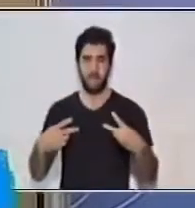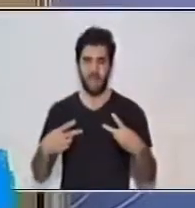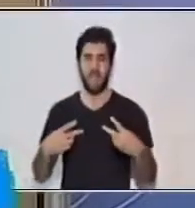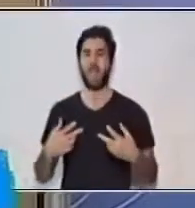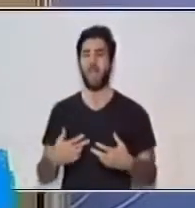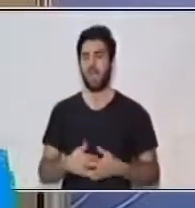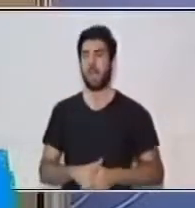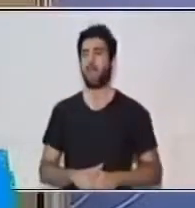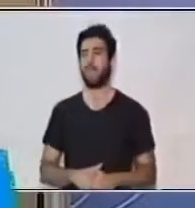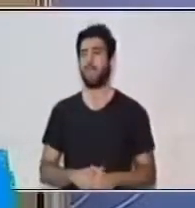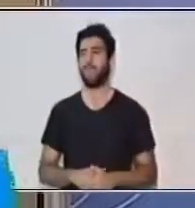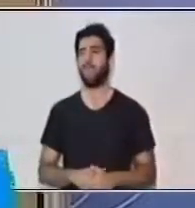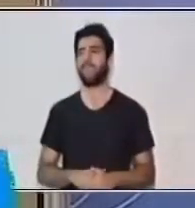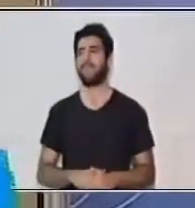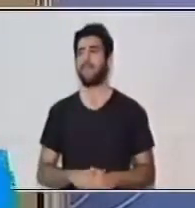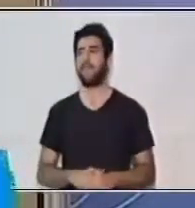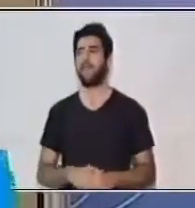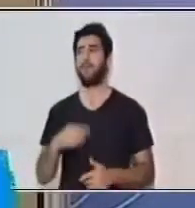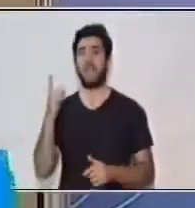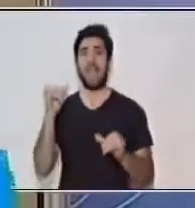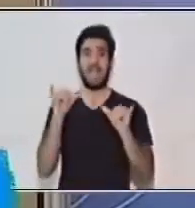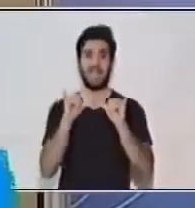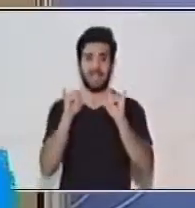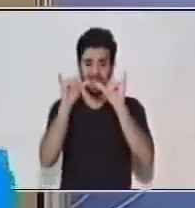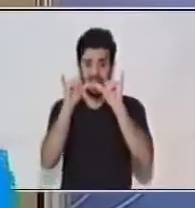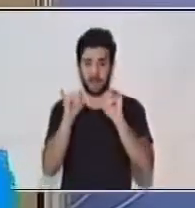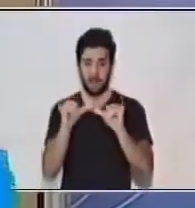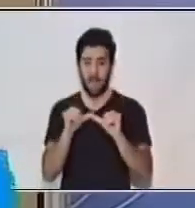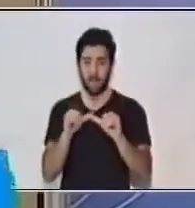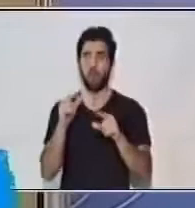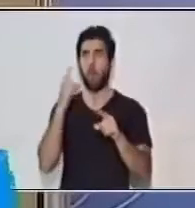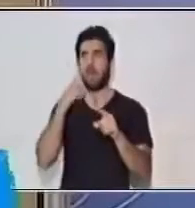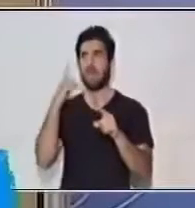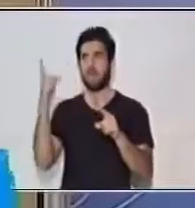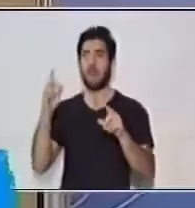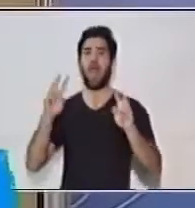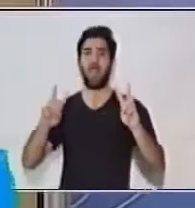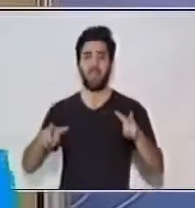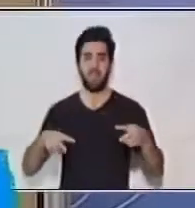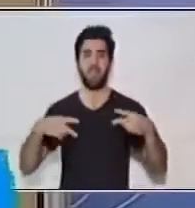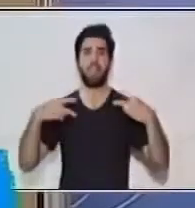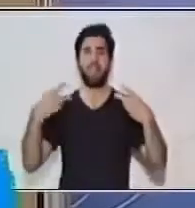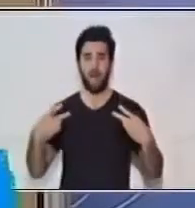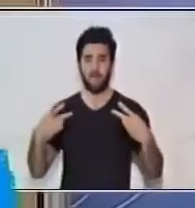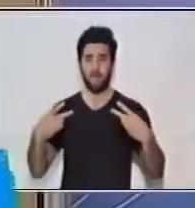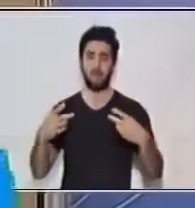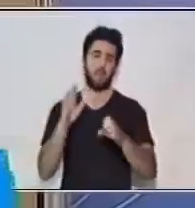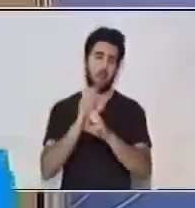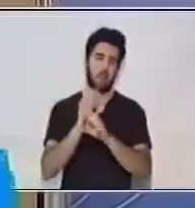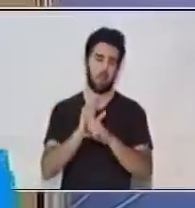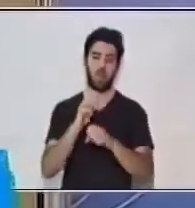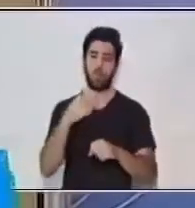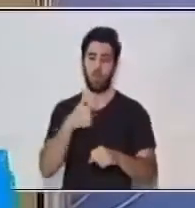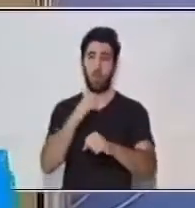de ese mismo vector, su tamaño tendría que visualizarse también el doble. Entonces, si yo lo multiplico por 2,